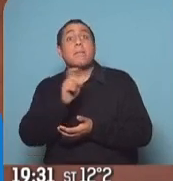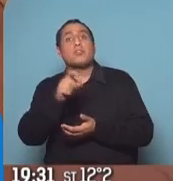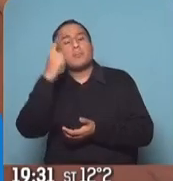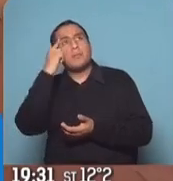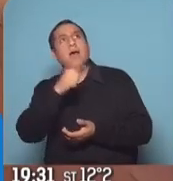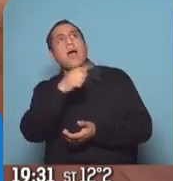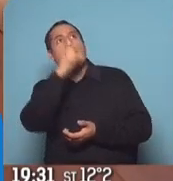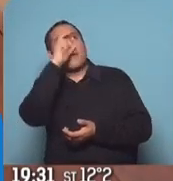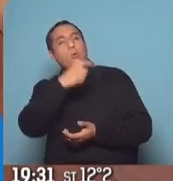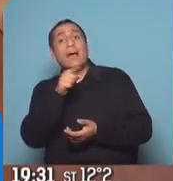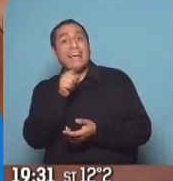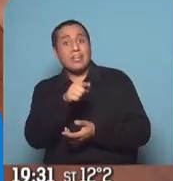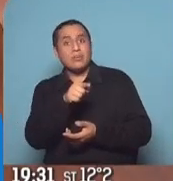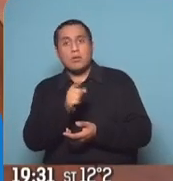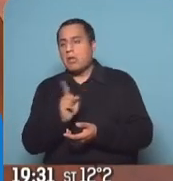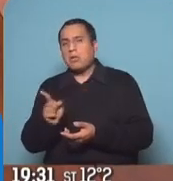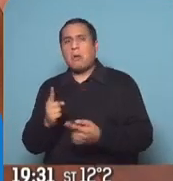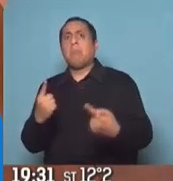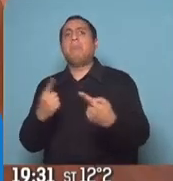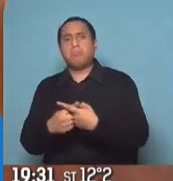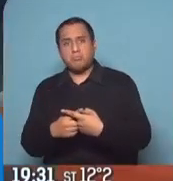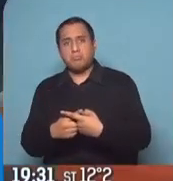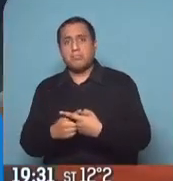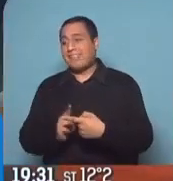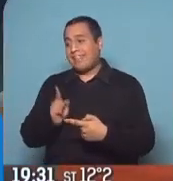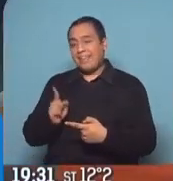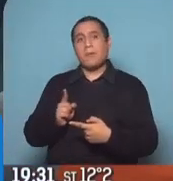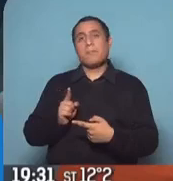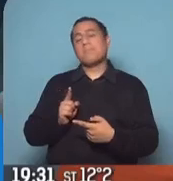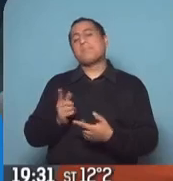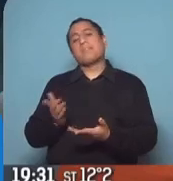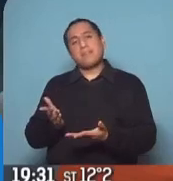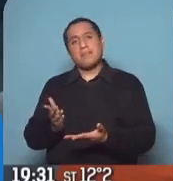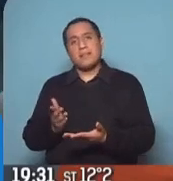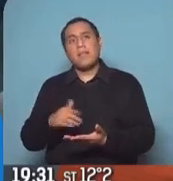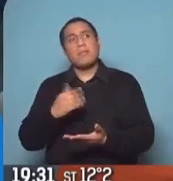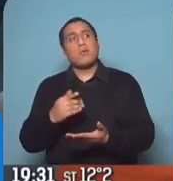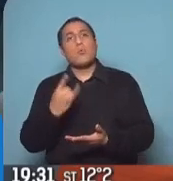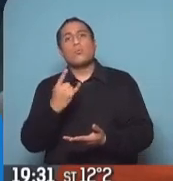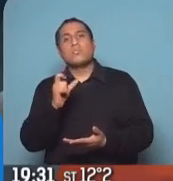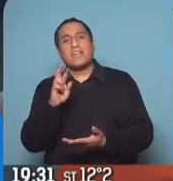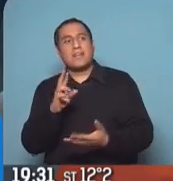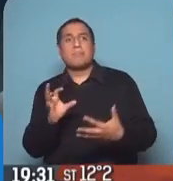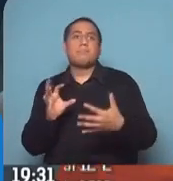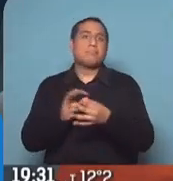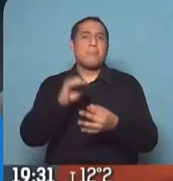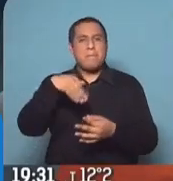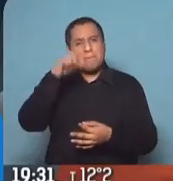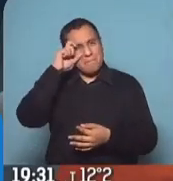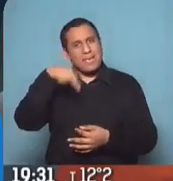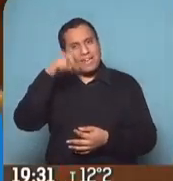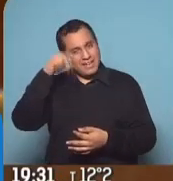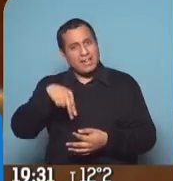sacado los primeros. La Bueno, época en que la UCD se une con Menem y que después, bueno, claro, María Julia Alzogaray pasa a ser funcionaria de Menem. así